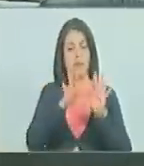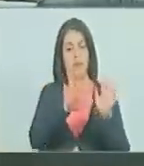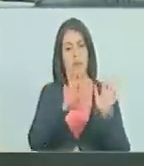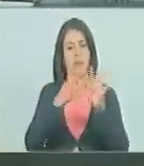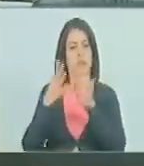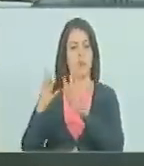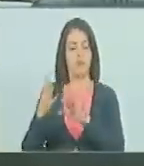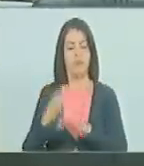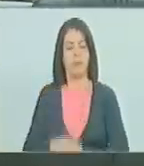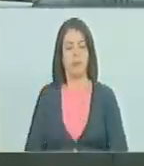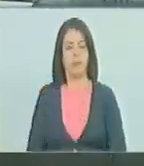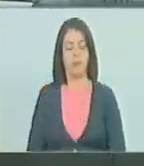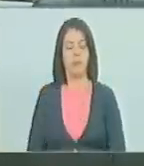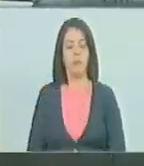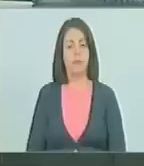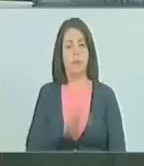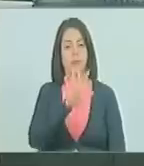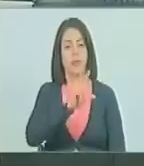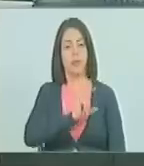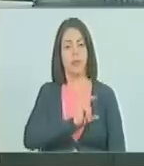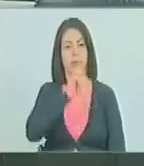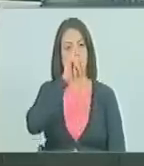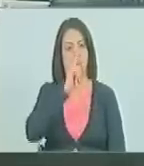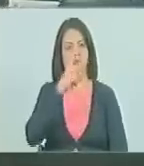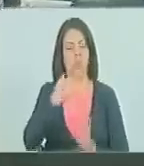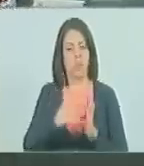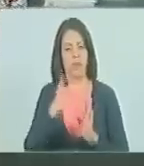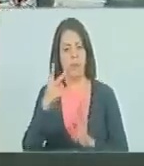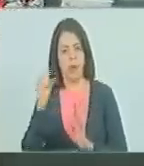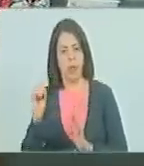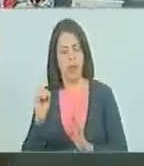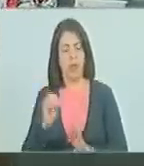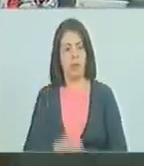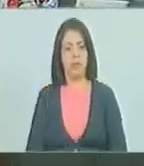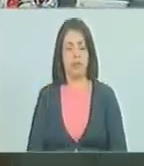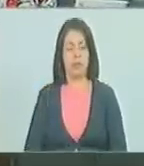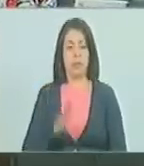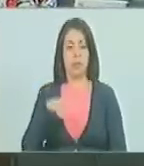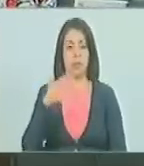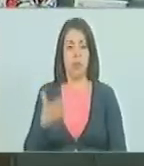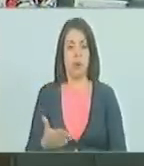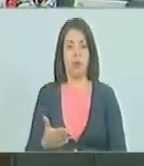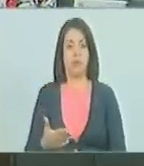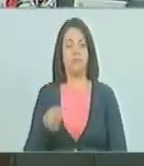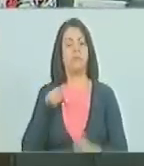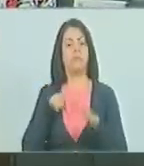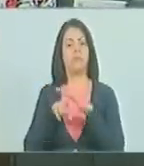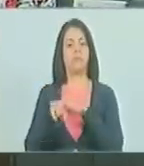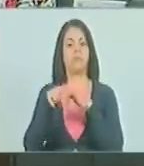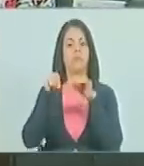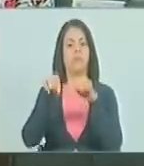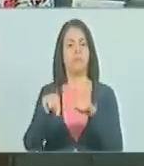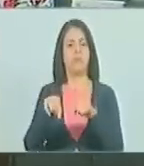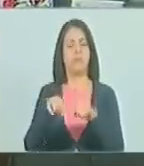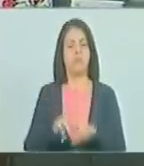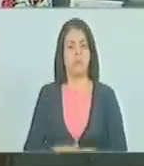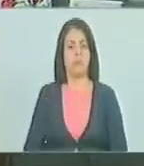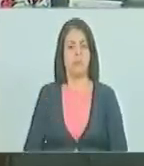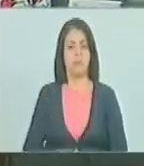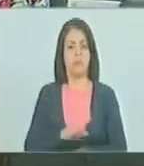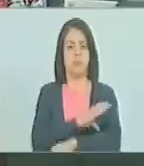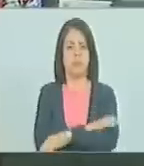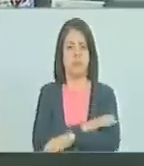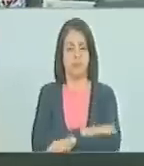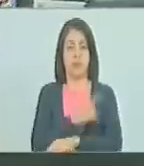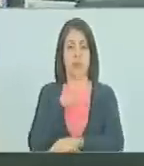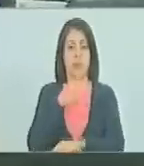2019, el 5 de enero del año 2020, bueno, cuando insurgimos, dejamos una posición muy